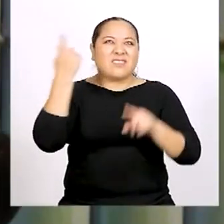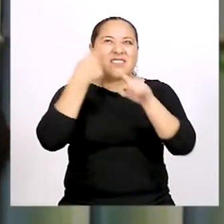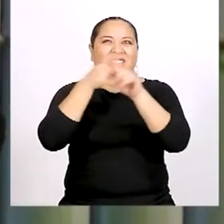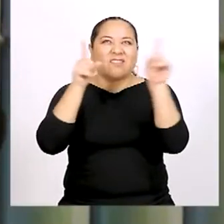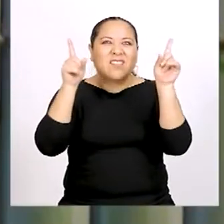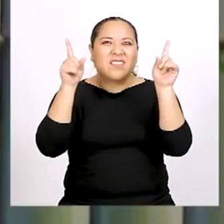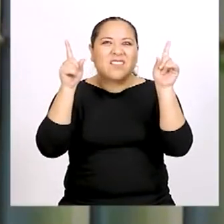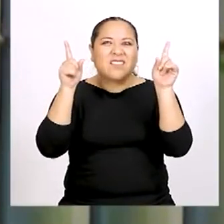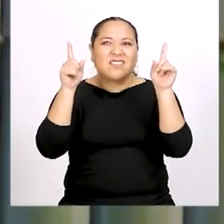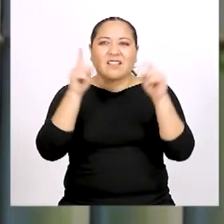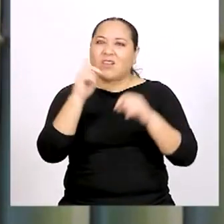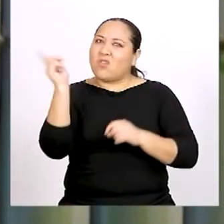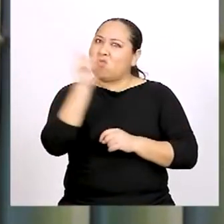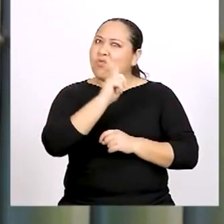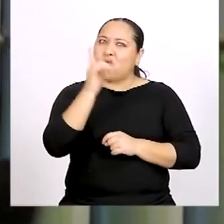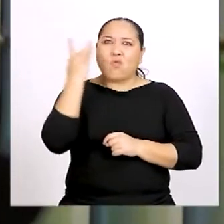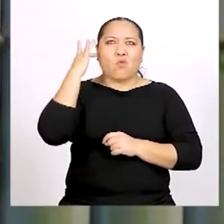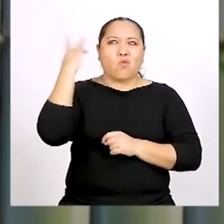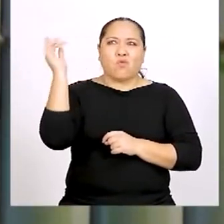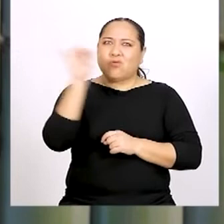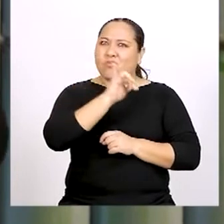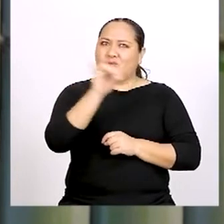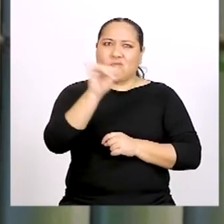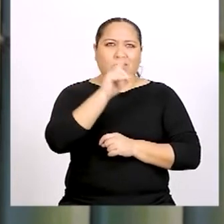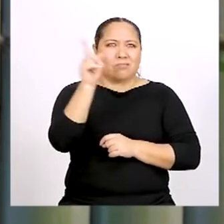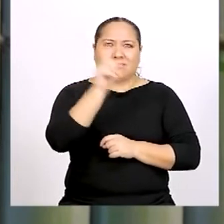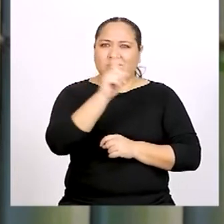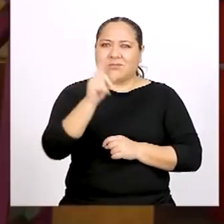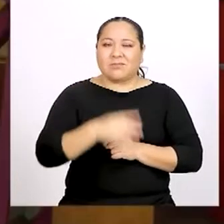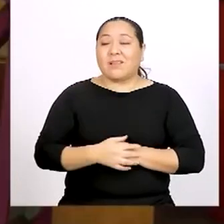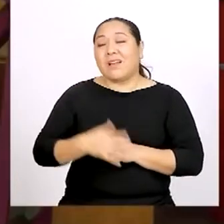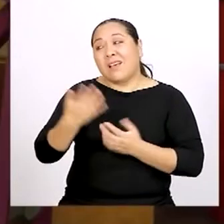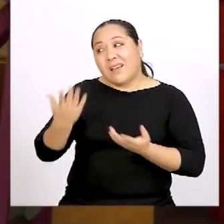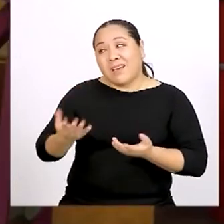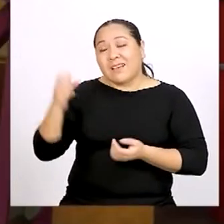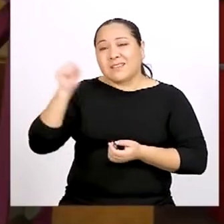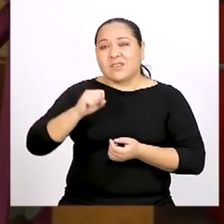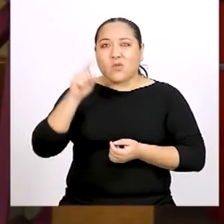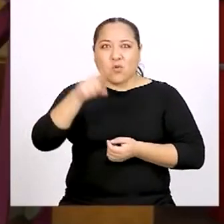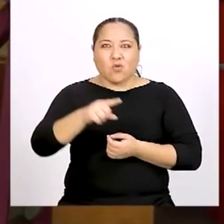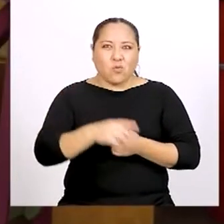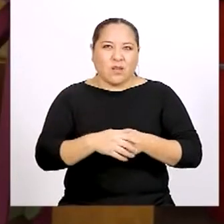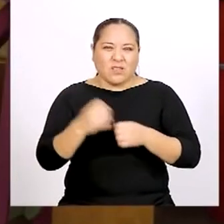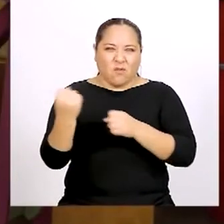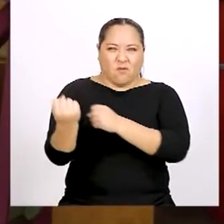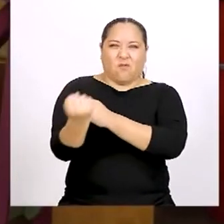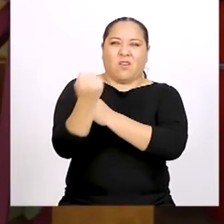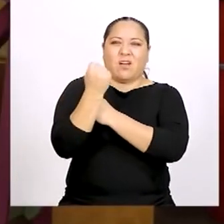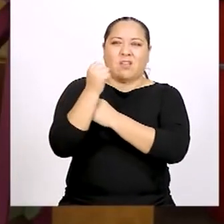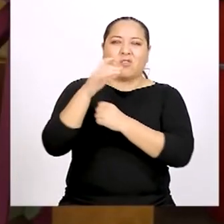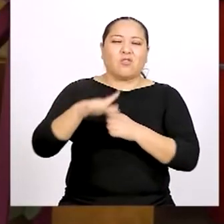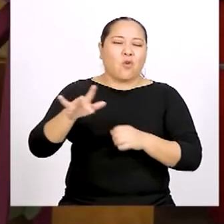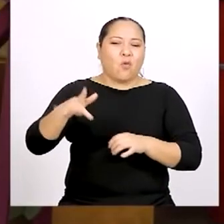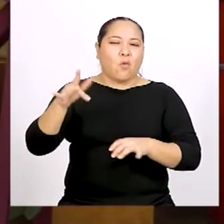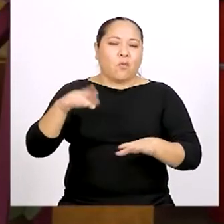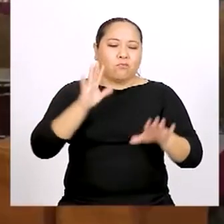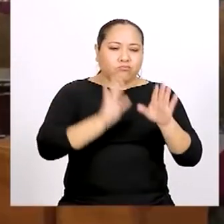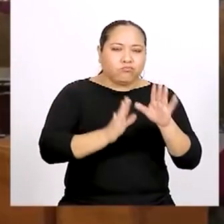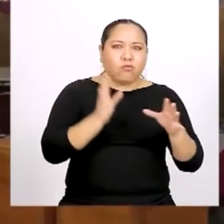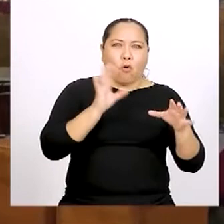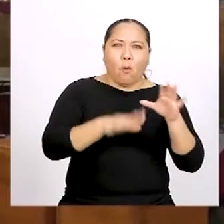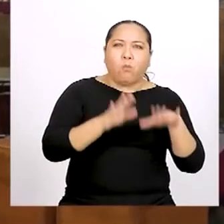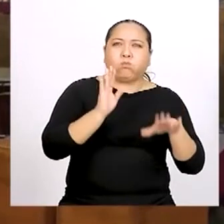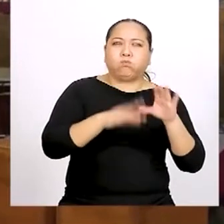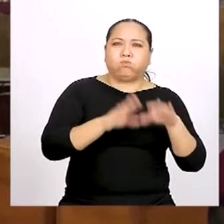Suenan diferente. No suenan igual. Claro, Martina. Es que uno suena más grave y el otro más